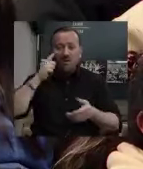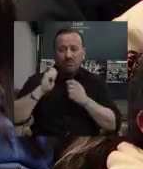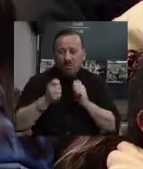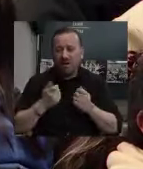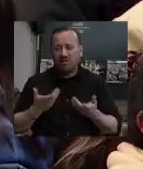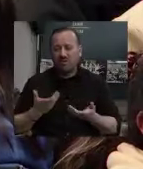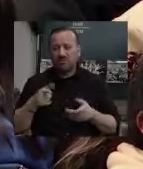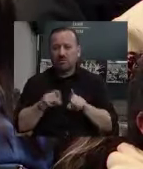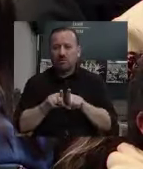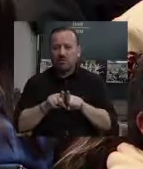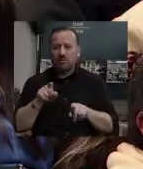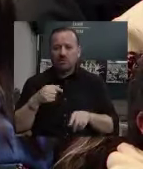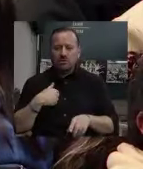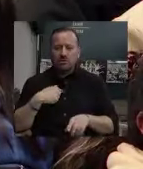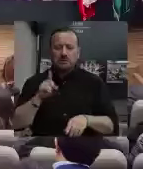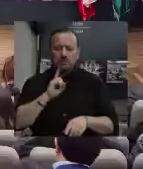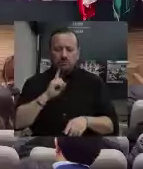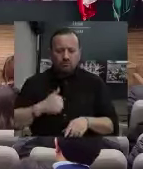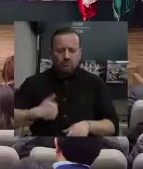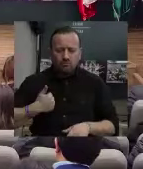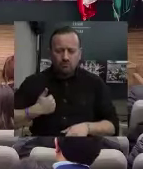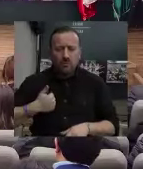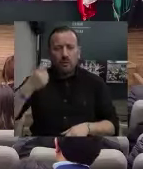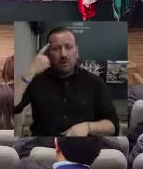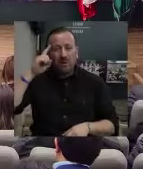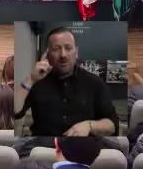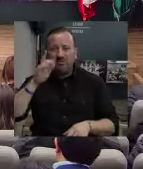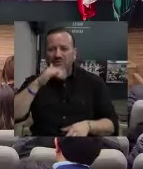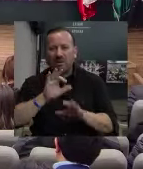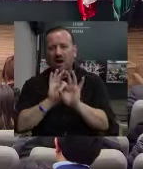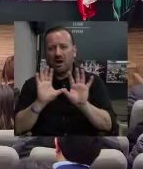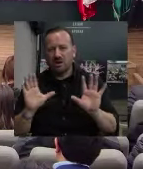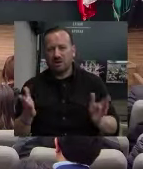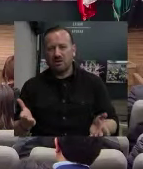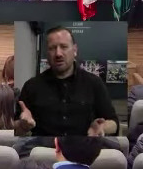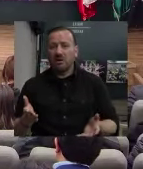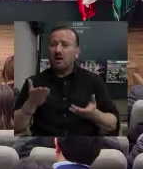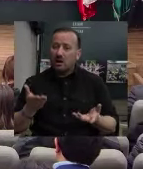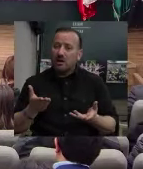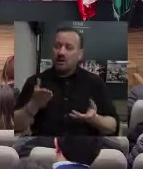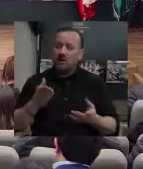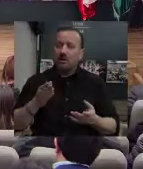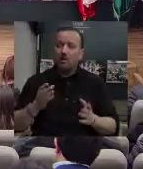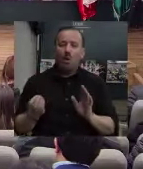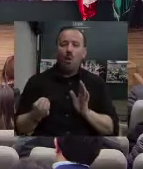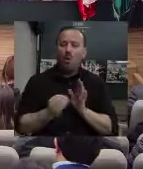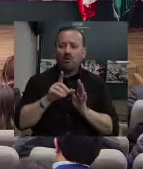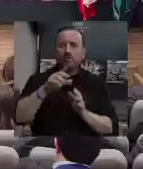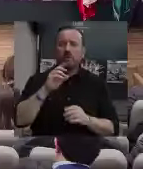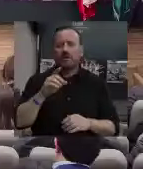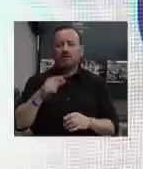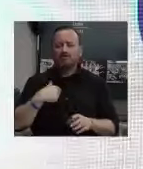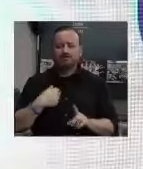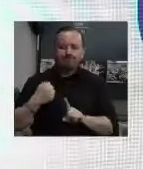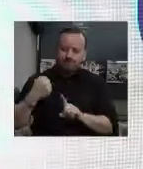andar con intención pero no con Claridad Ahí es donde la disciplina ayuda y la